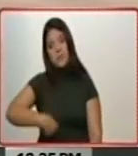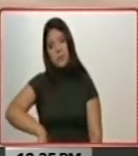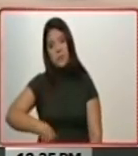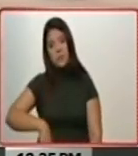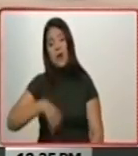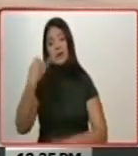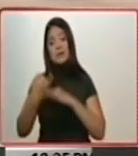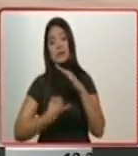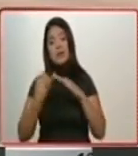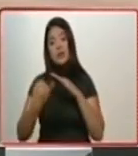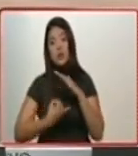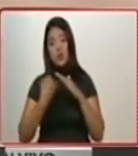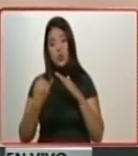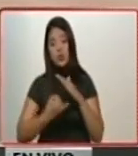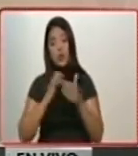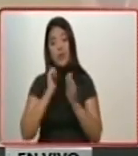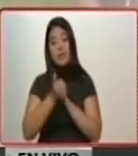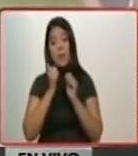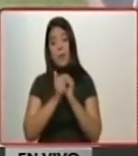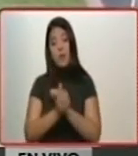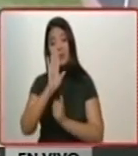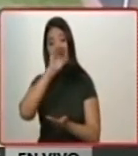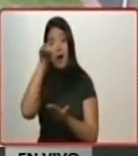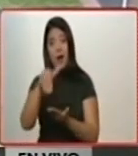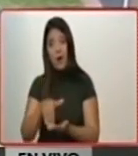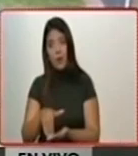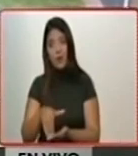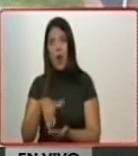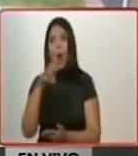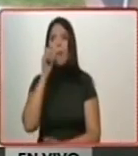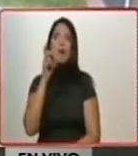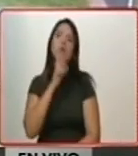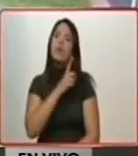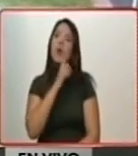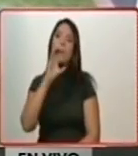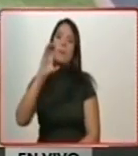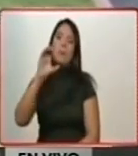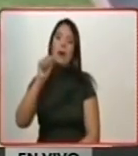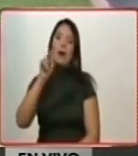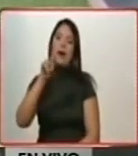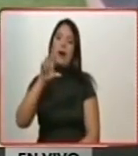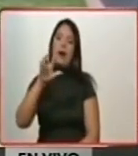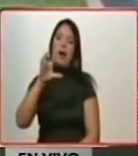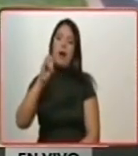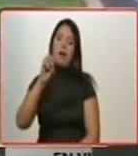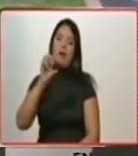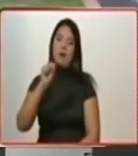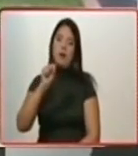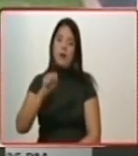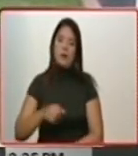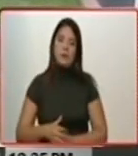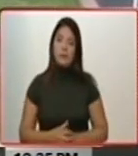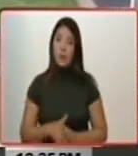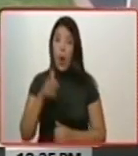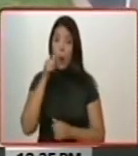del Instituto Regional de Deportes de Aragua, Carlos Guillén, Grandes Ligas,